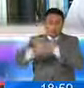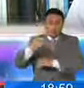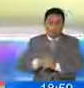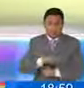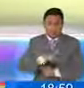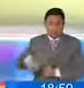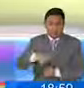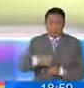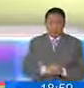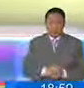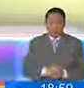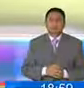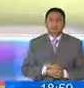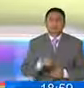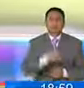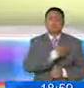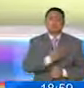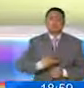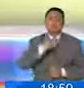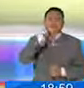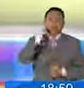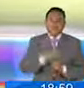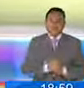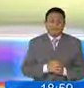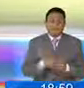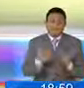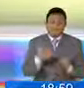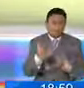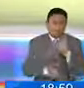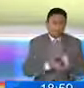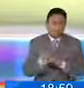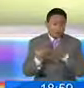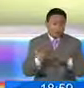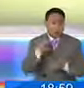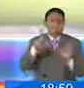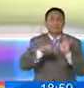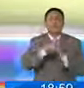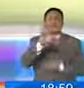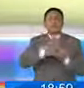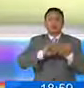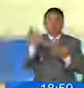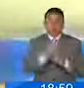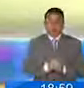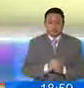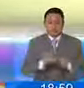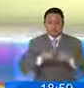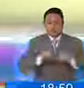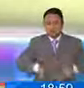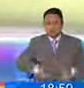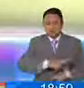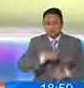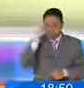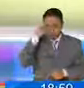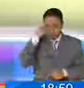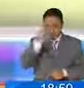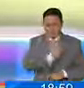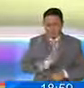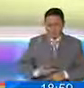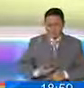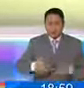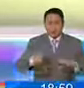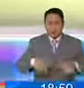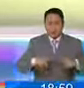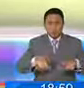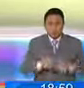Constitucional. Presidente Correa seguramente se irá aprobando la ley, pero yo tengo la impresión de que el presidente Moreno, una vez que se posesione, o no